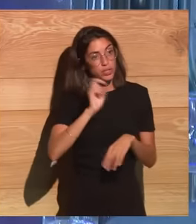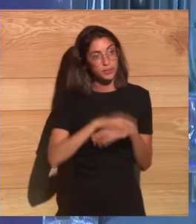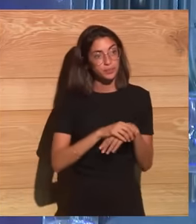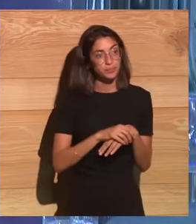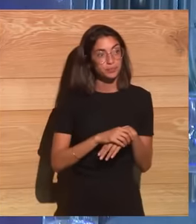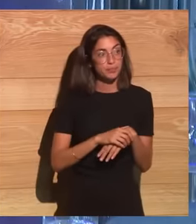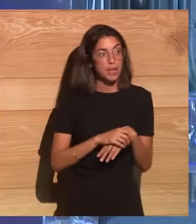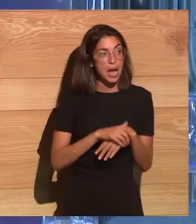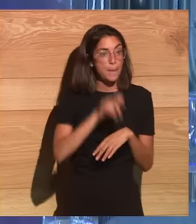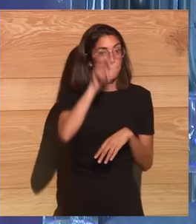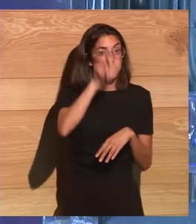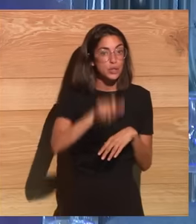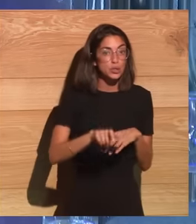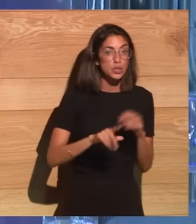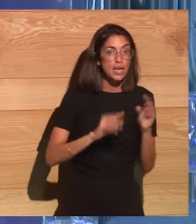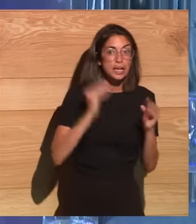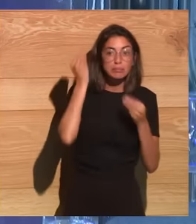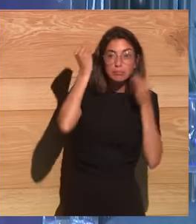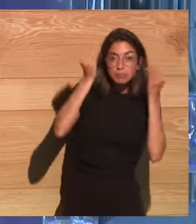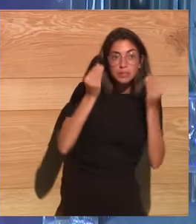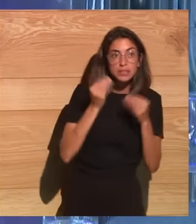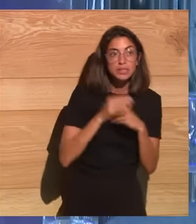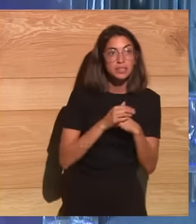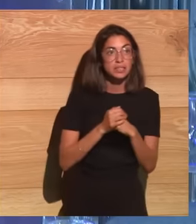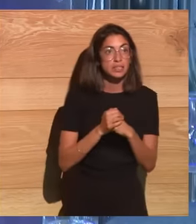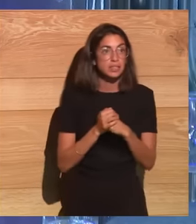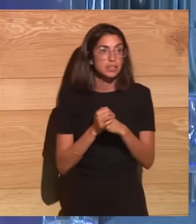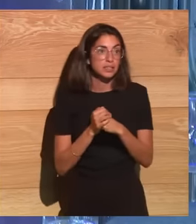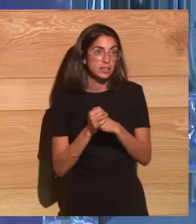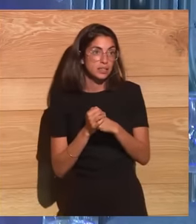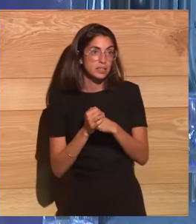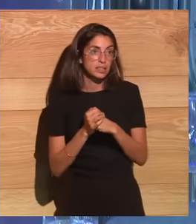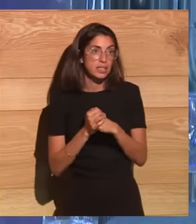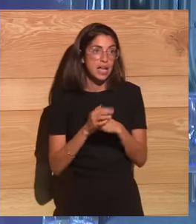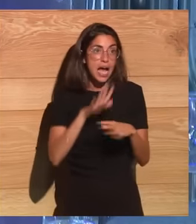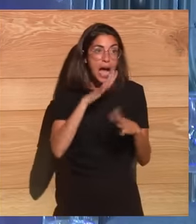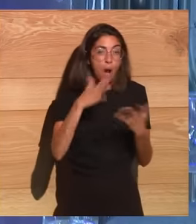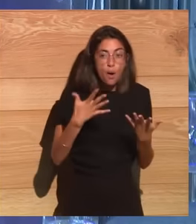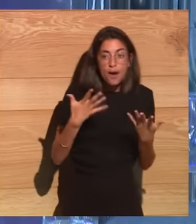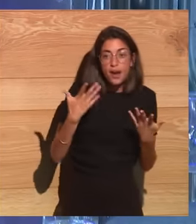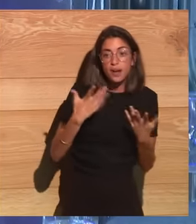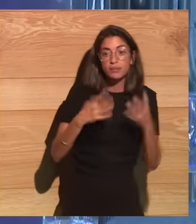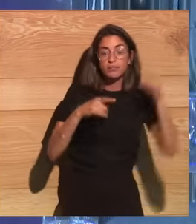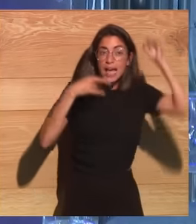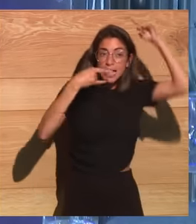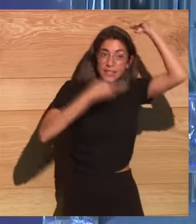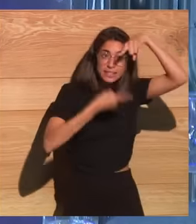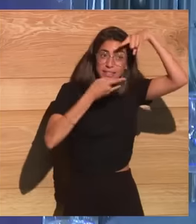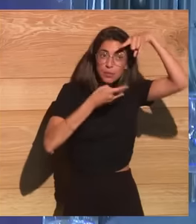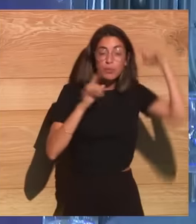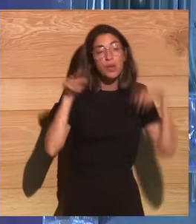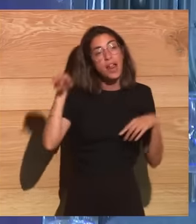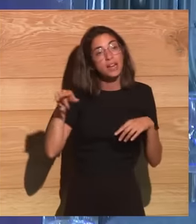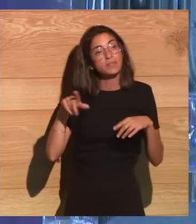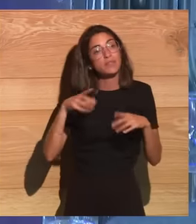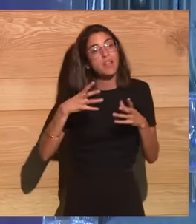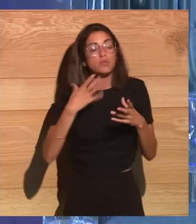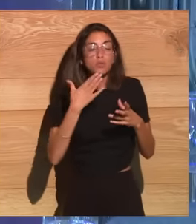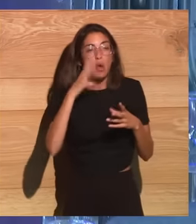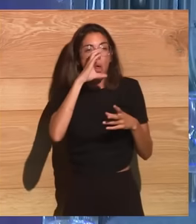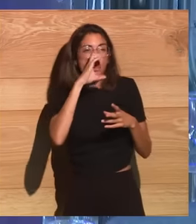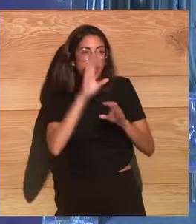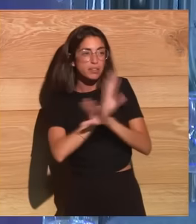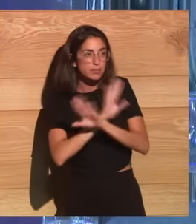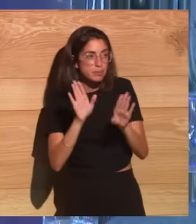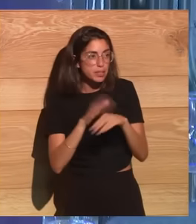que cuestione algo. Y Luke Skywalker ahora es un cerdo, no pasa nada. Lo que no os